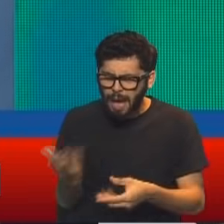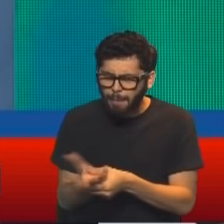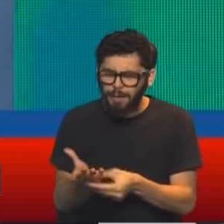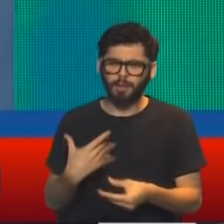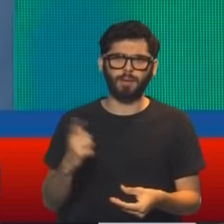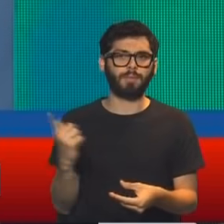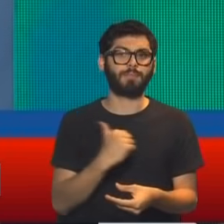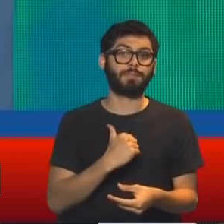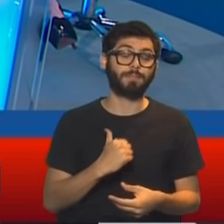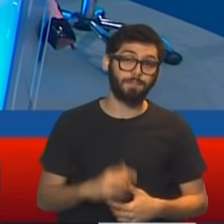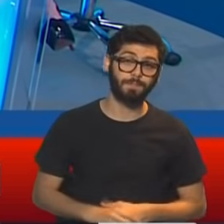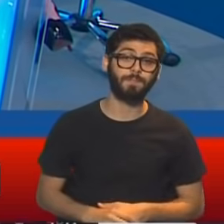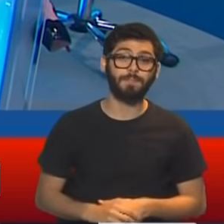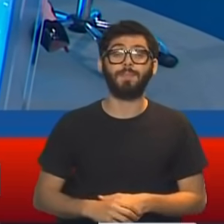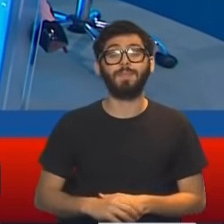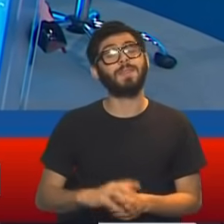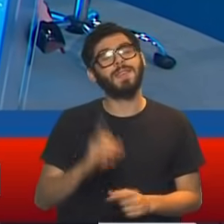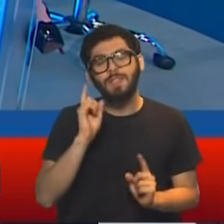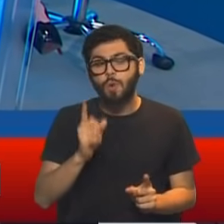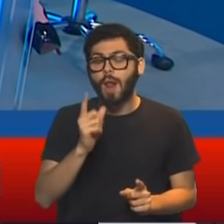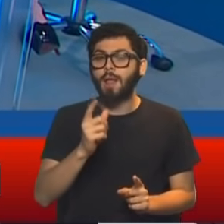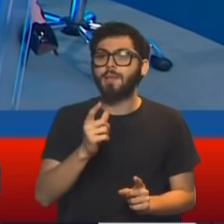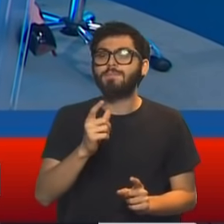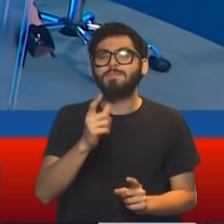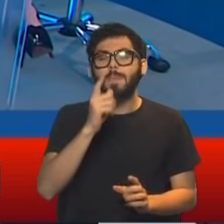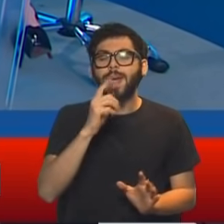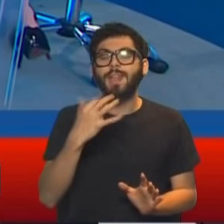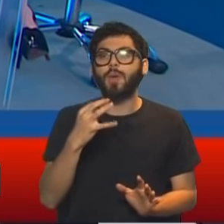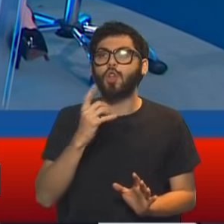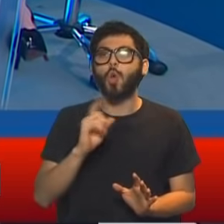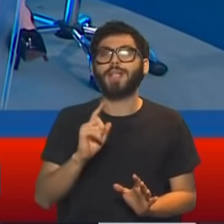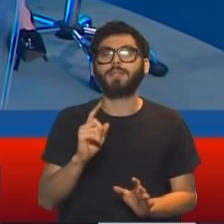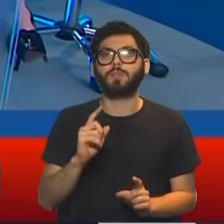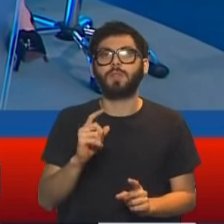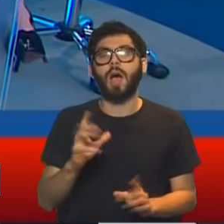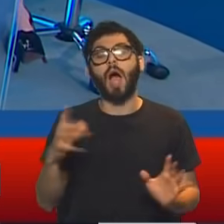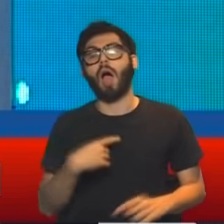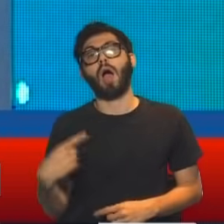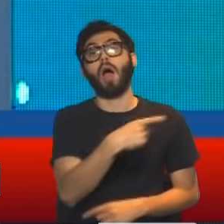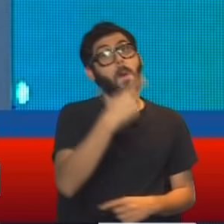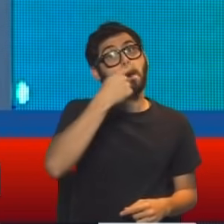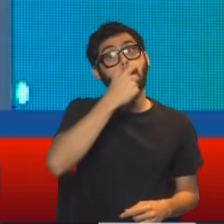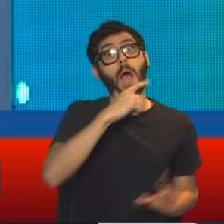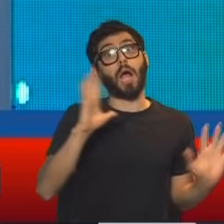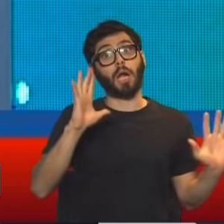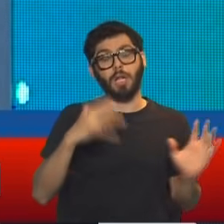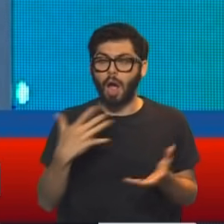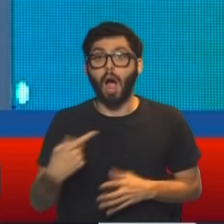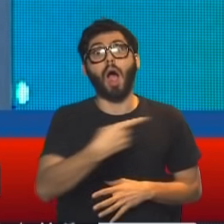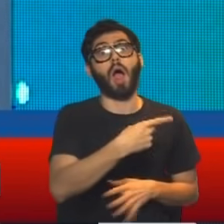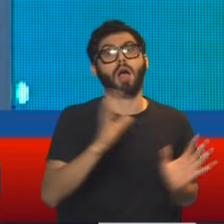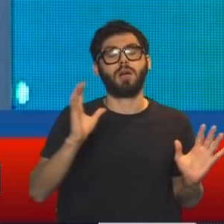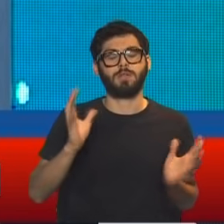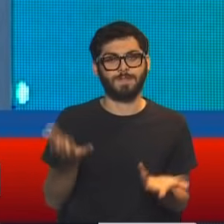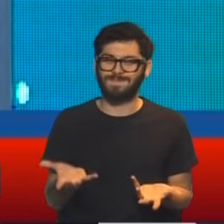controversial. que no hay que caer en el pero Macri en esta historia, porque si no al final, de vuelta no